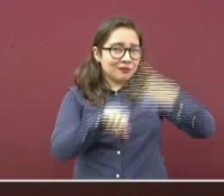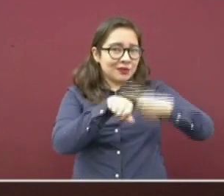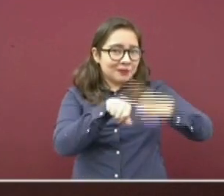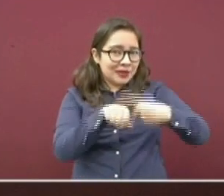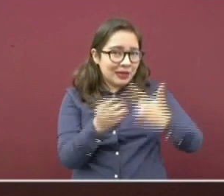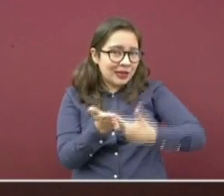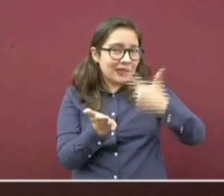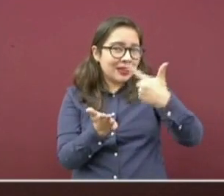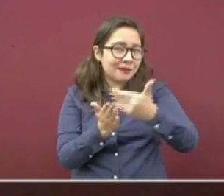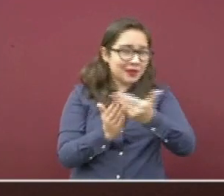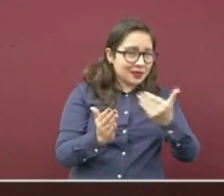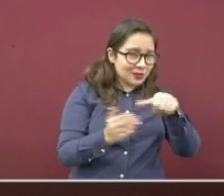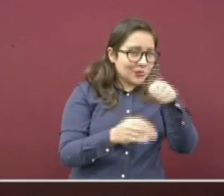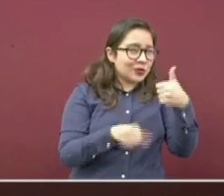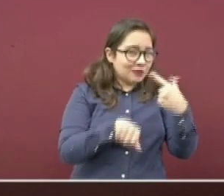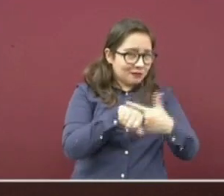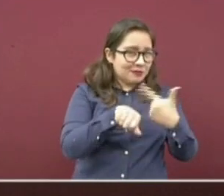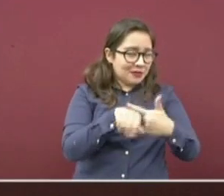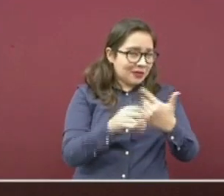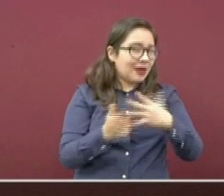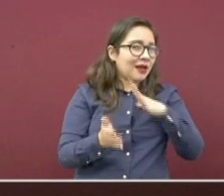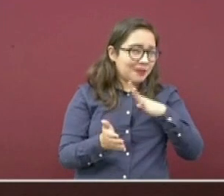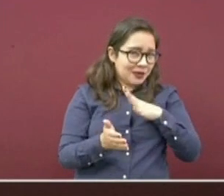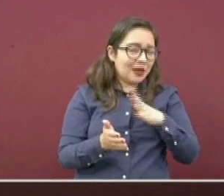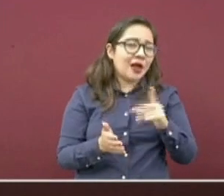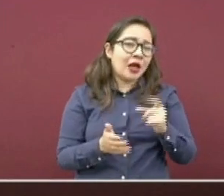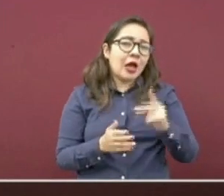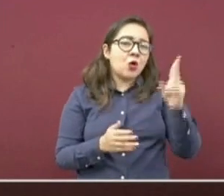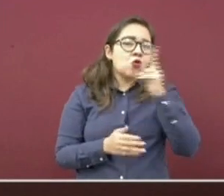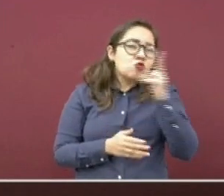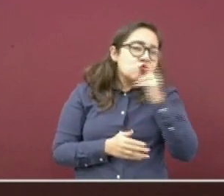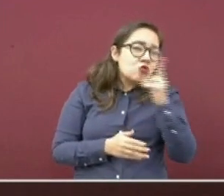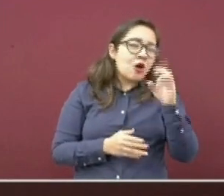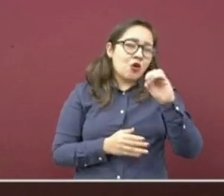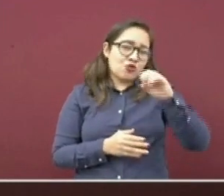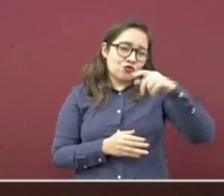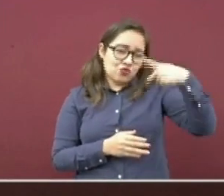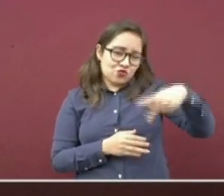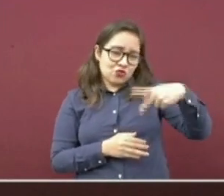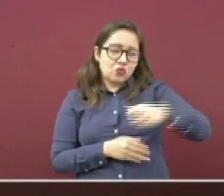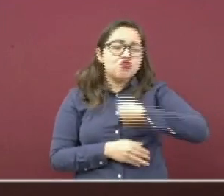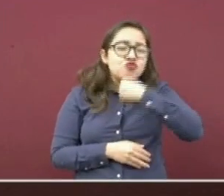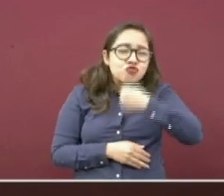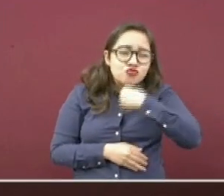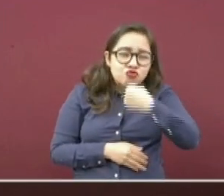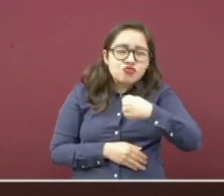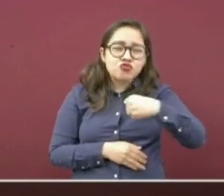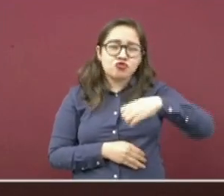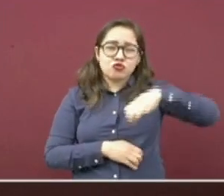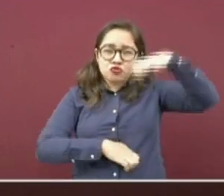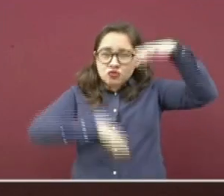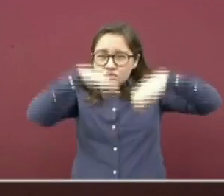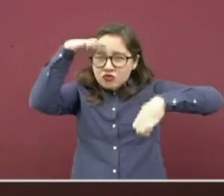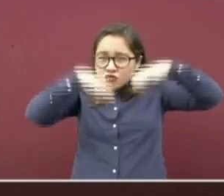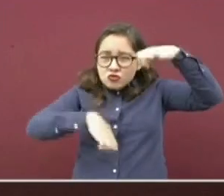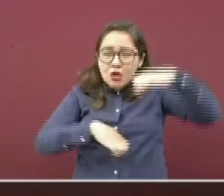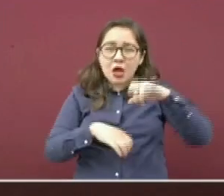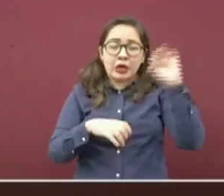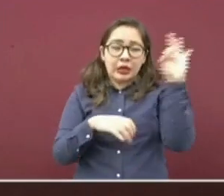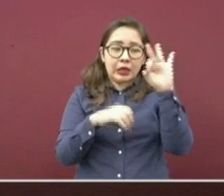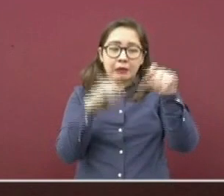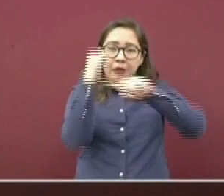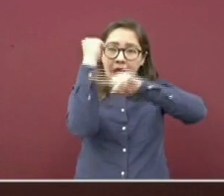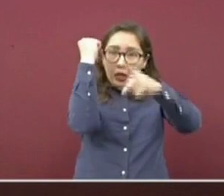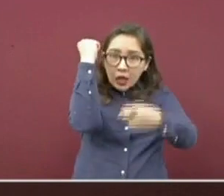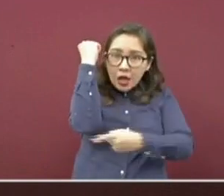algún otro factor de riesgo como el tabaquismo, son adultos mayores o alguna otra condición como el embarazo